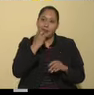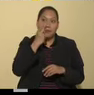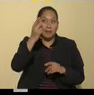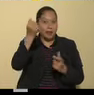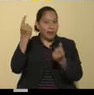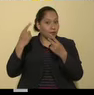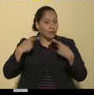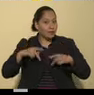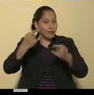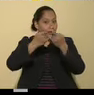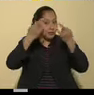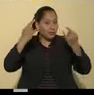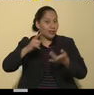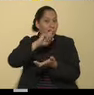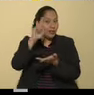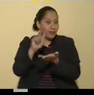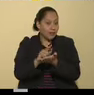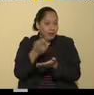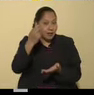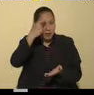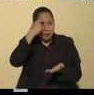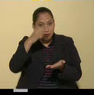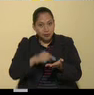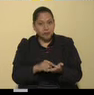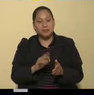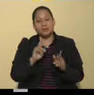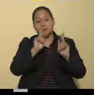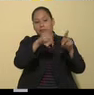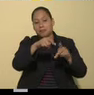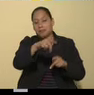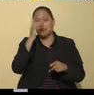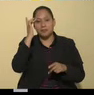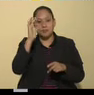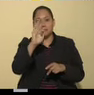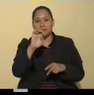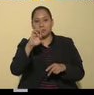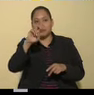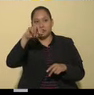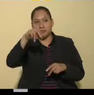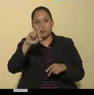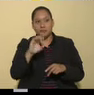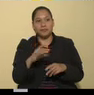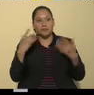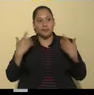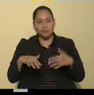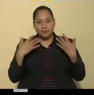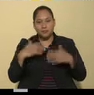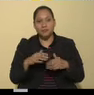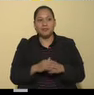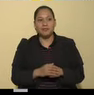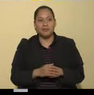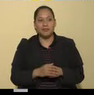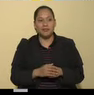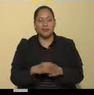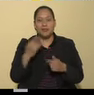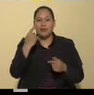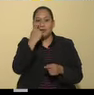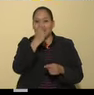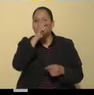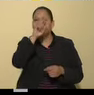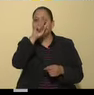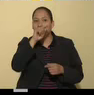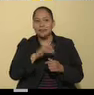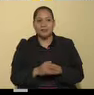consejas, leyendas, creencias del Panteón de San Fernando. ¡Ay, ojitos